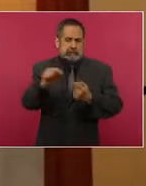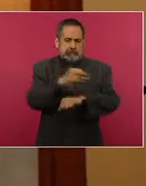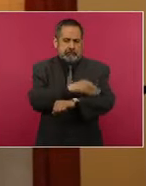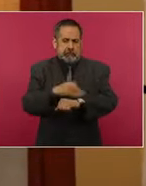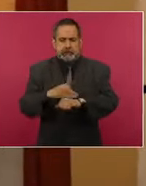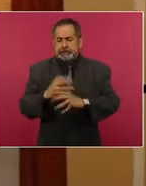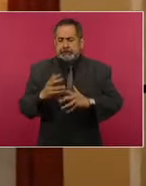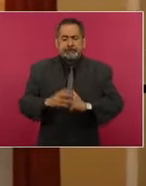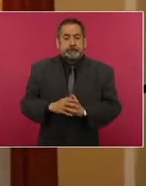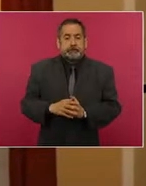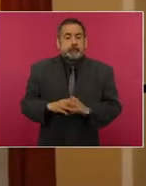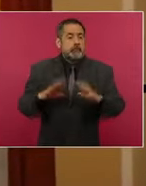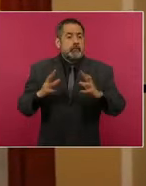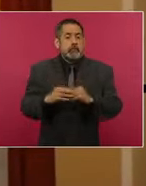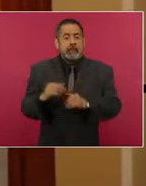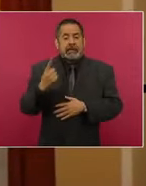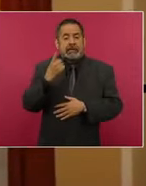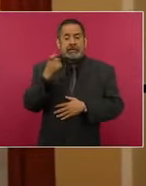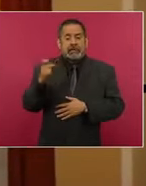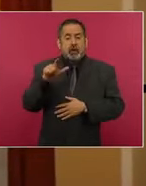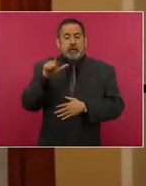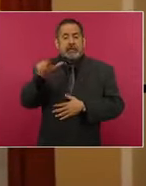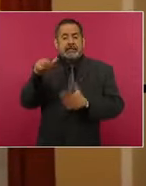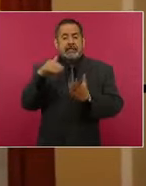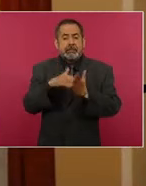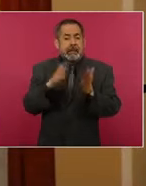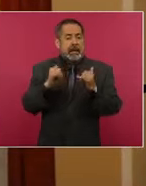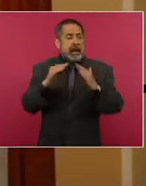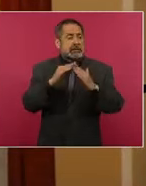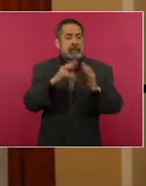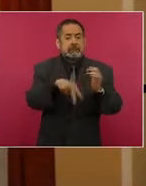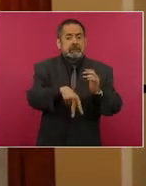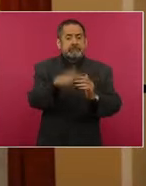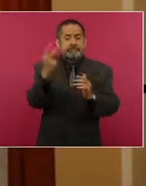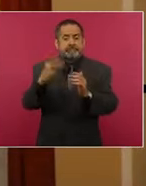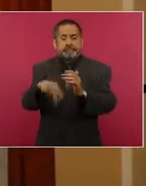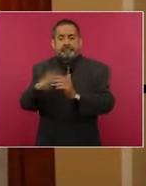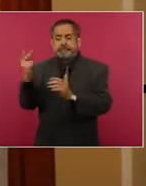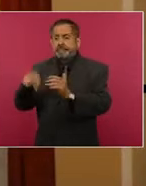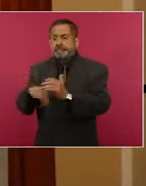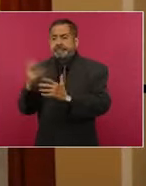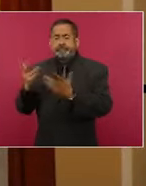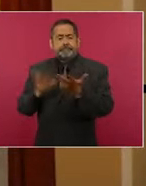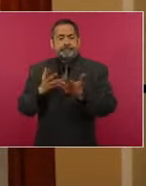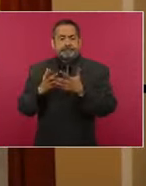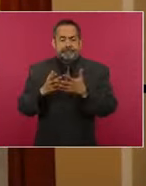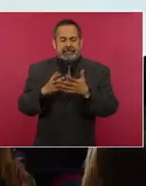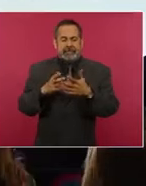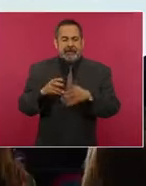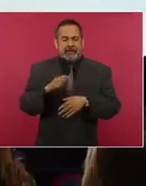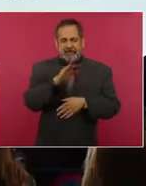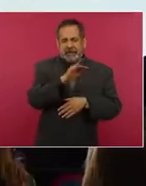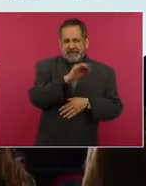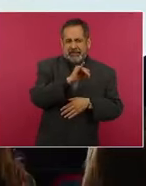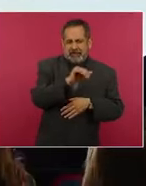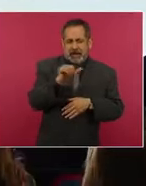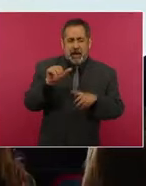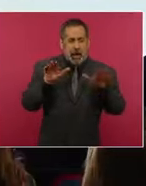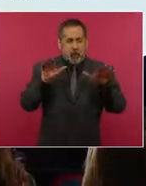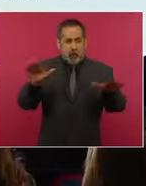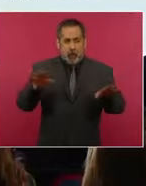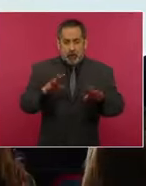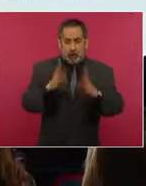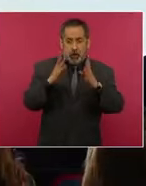Tenemos un total de 117 mil viviendas deshabitadas en lo que son las inmediaciones del aeropuerto. Estamos hablando